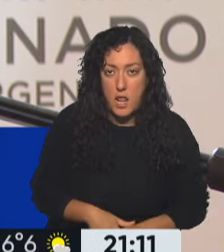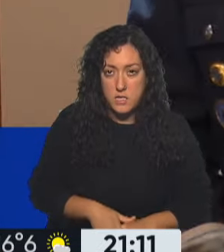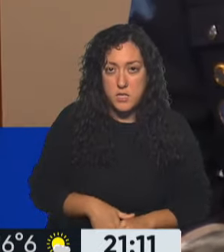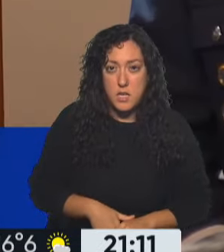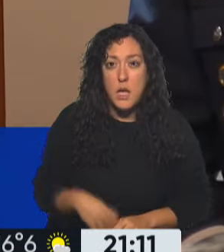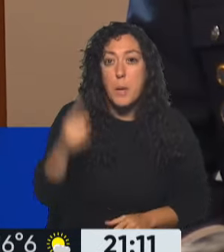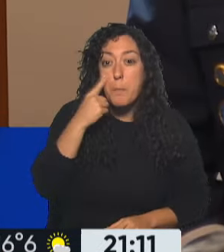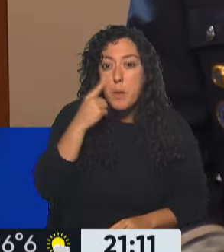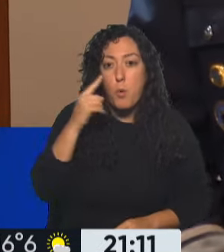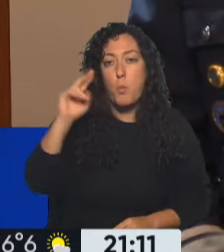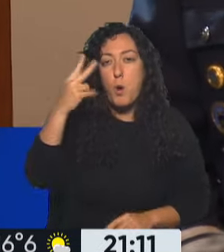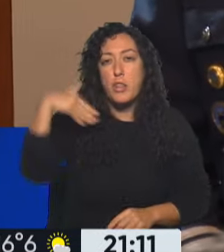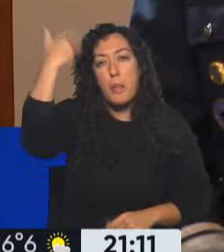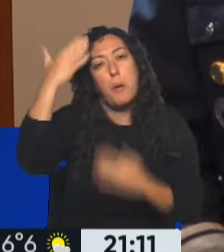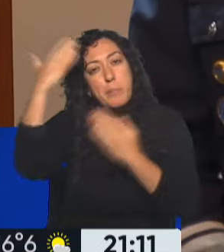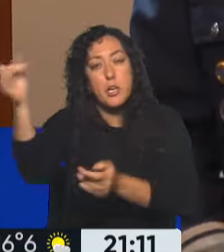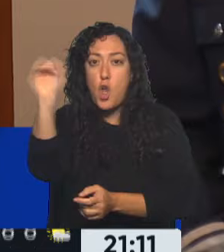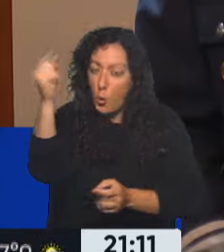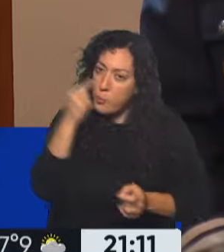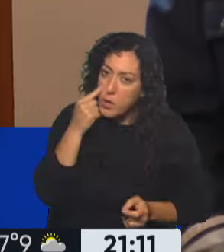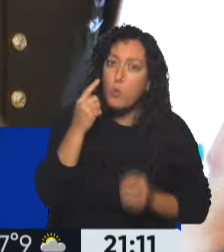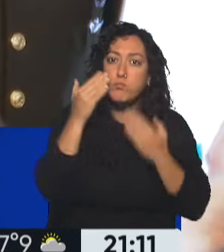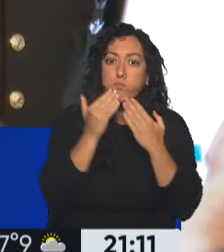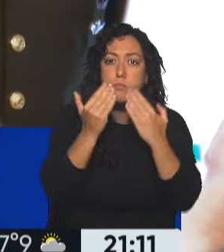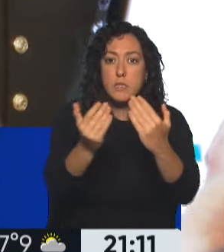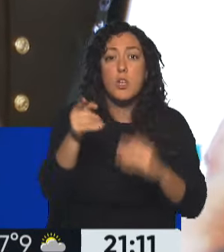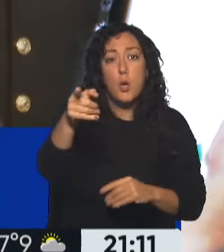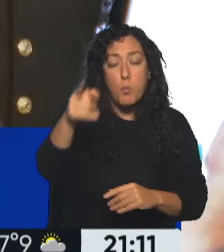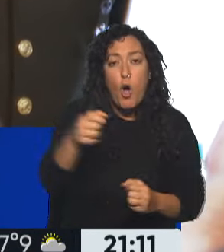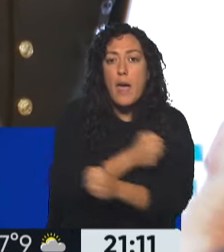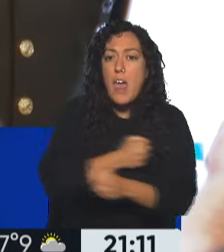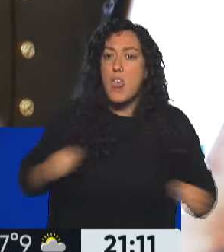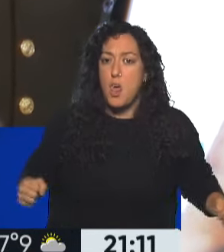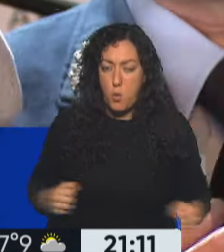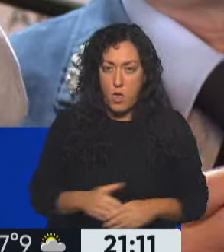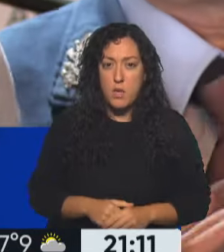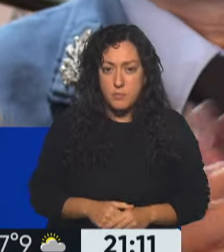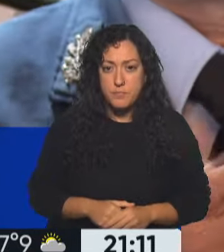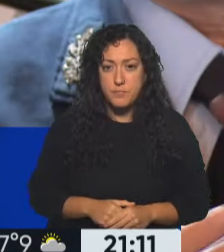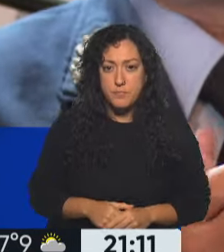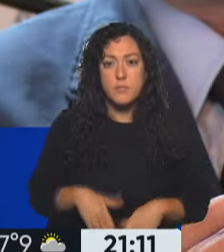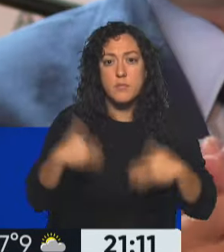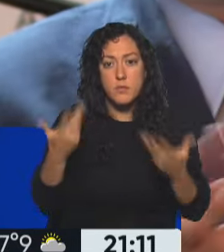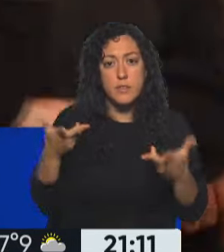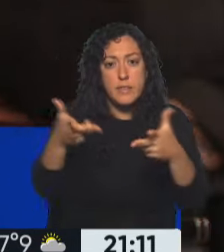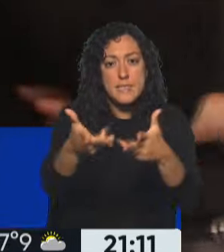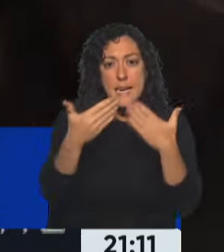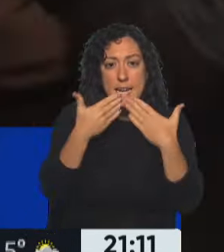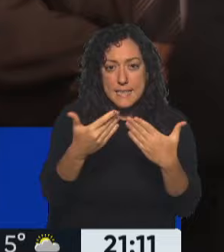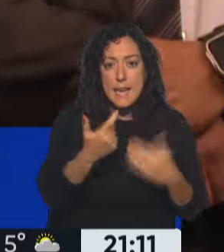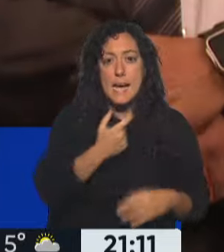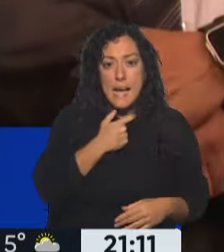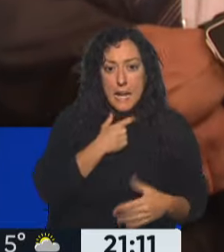muertos. Lo siento, Owen, pero la realidad es que sos un héroe vos también. Y que queremos agradecerles,